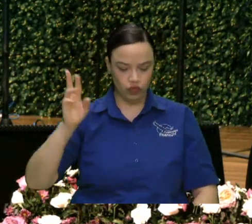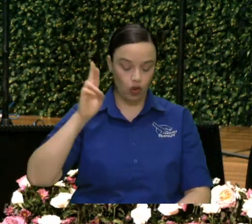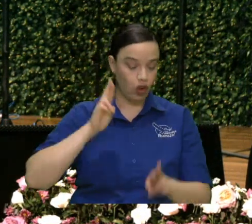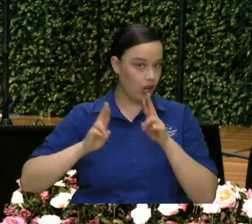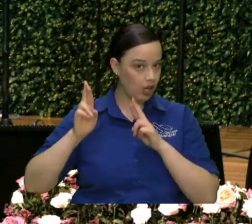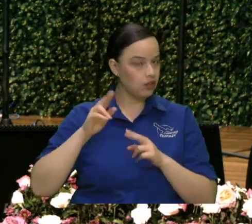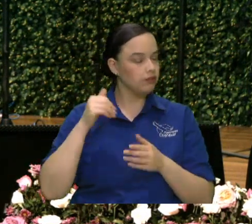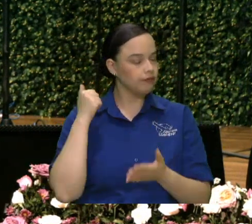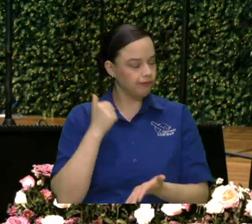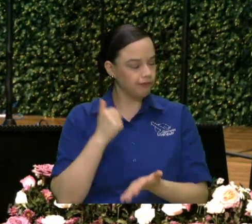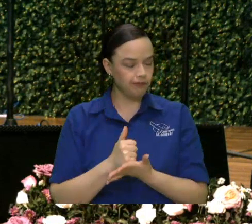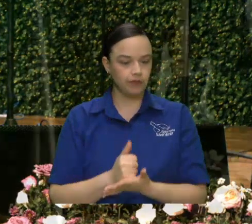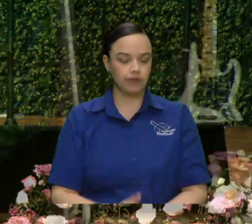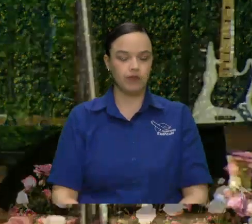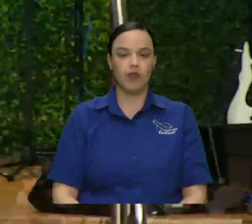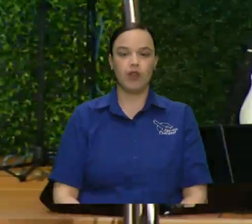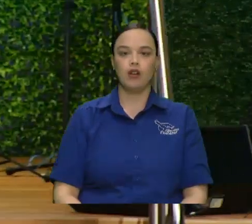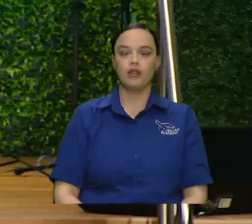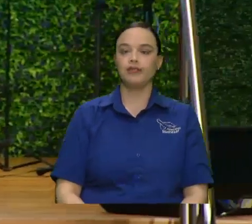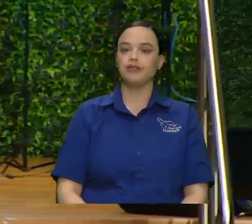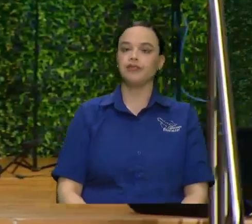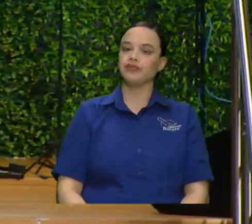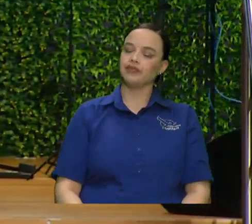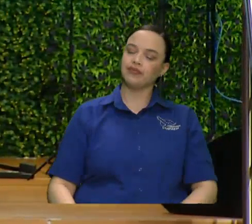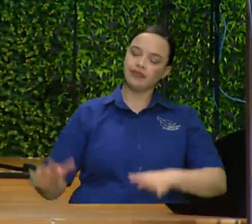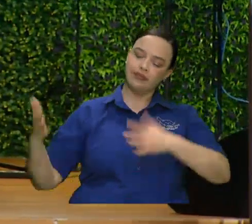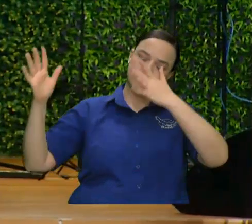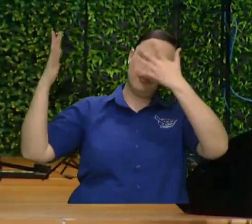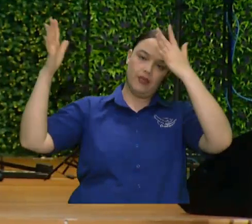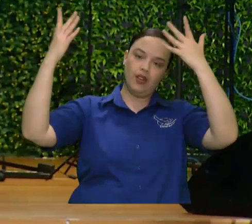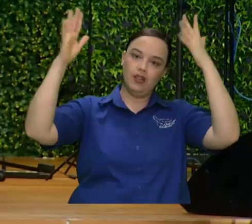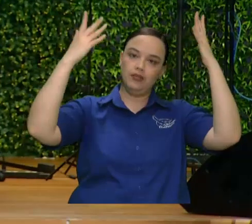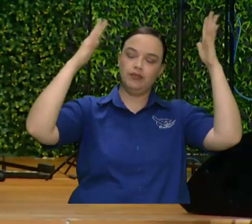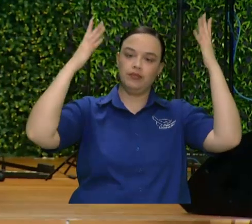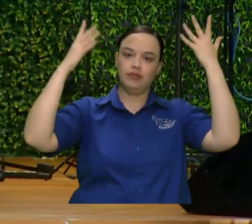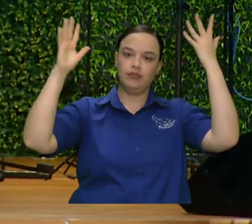gloria a dios entonces darle un aplauso al señor hermano